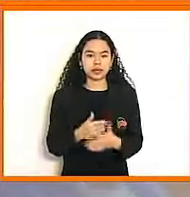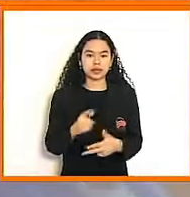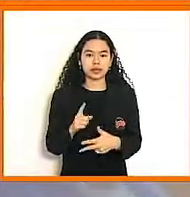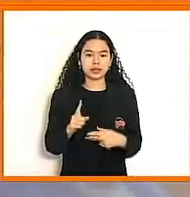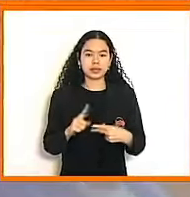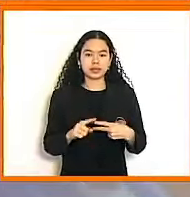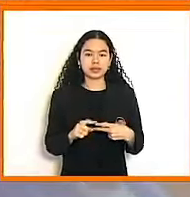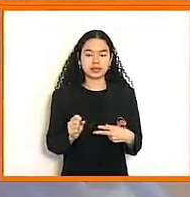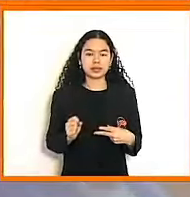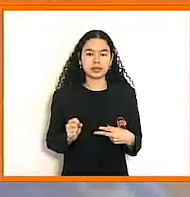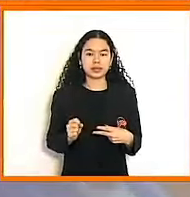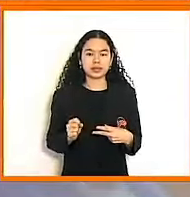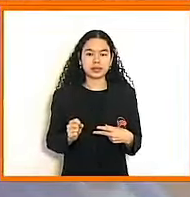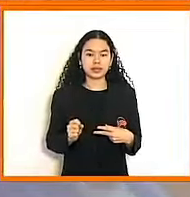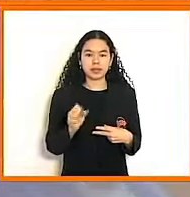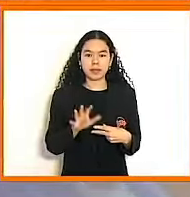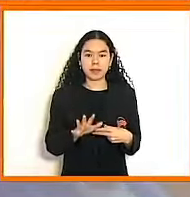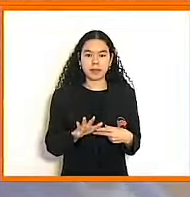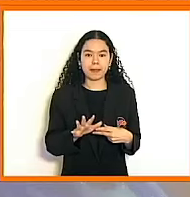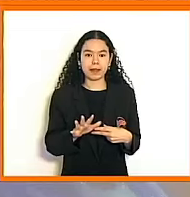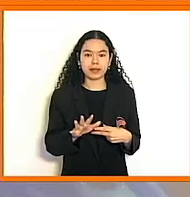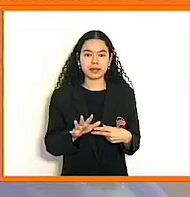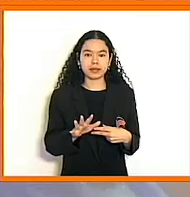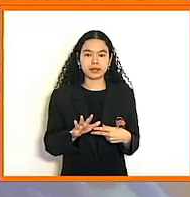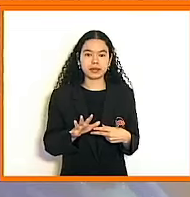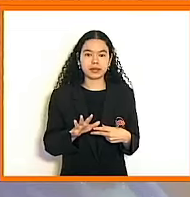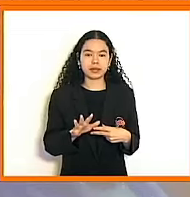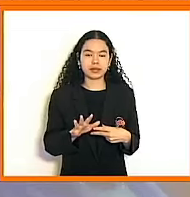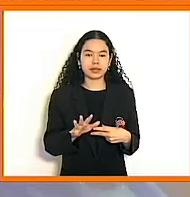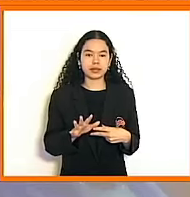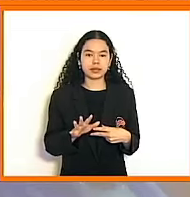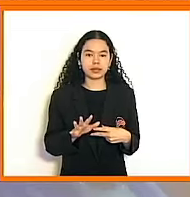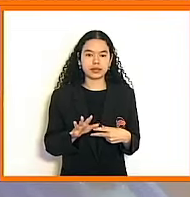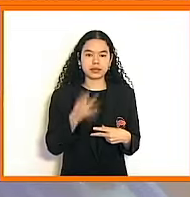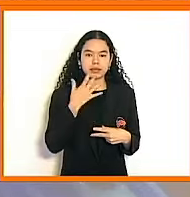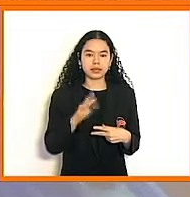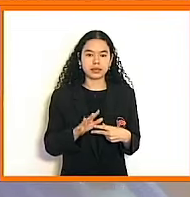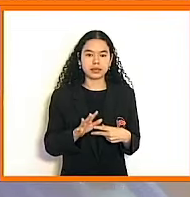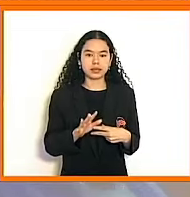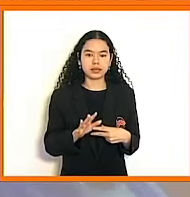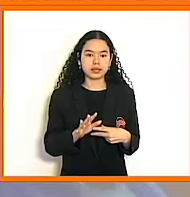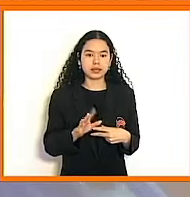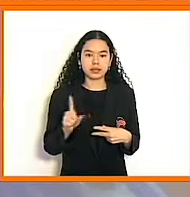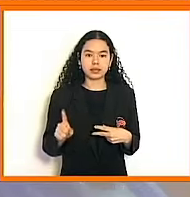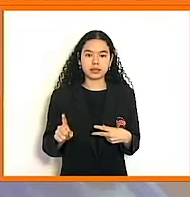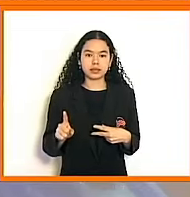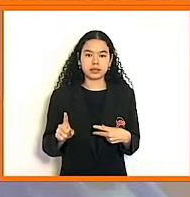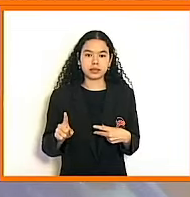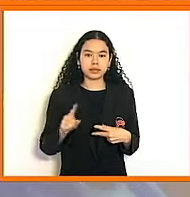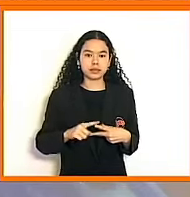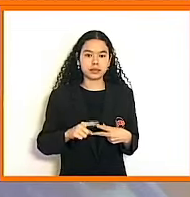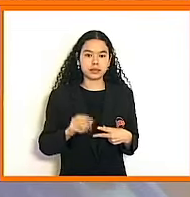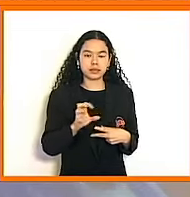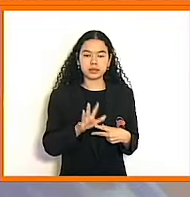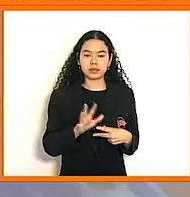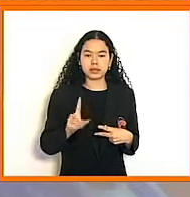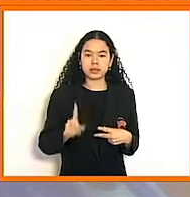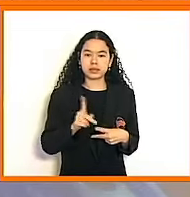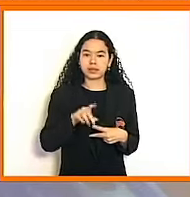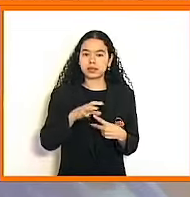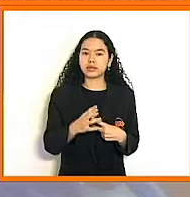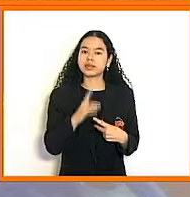es el 5, segundo dígito ganador, suerte, jugadores, y este es el 1. Primer número ganador, 51,